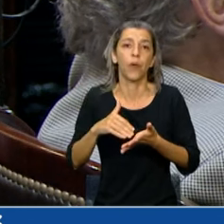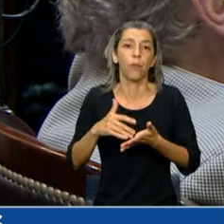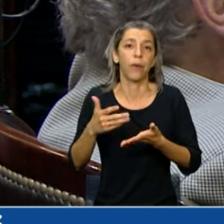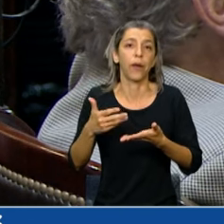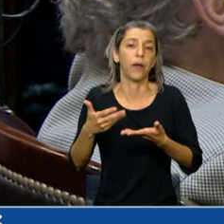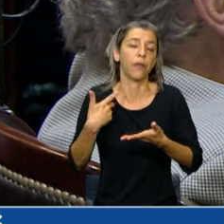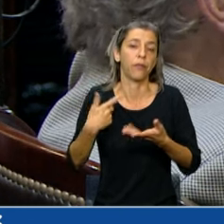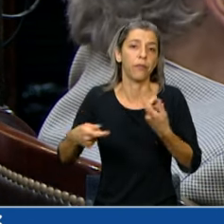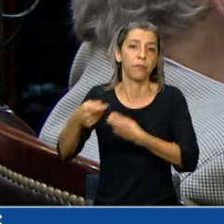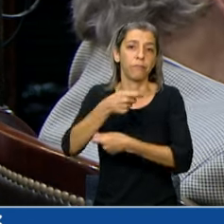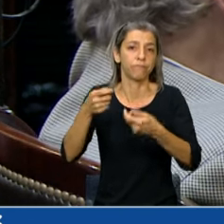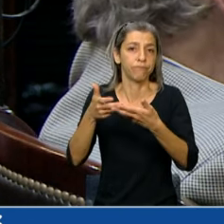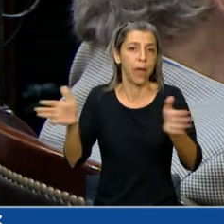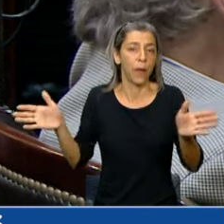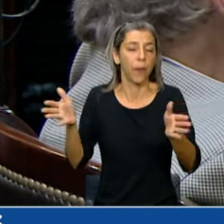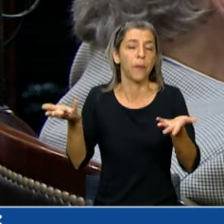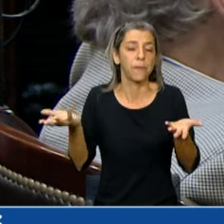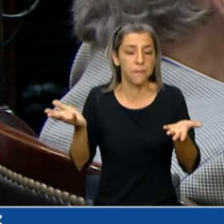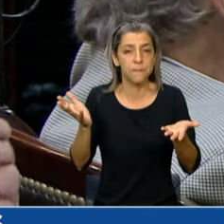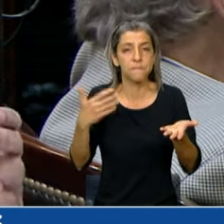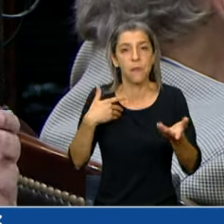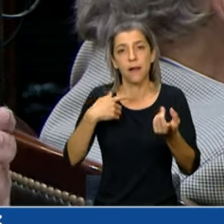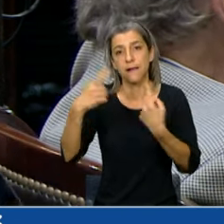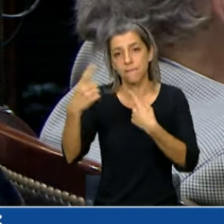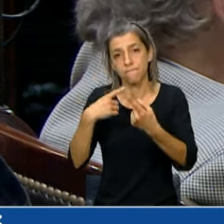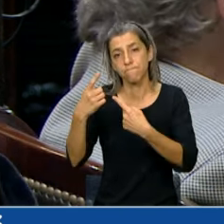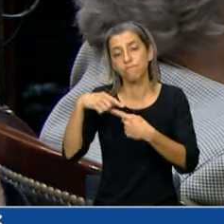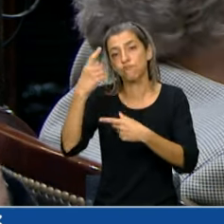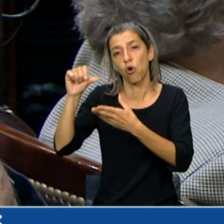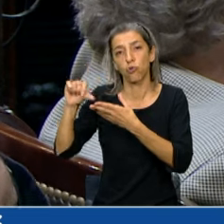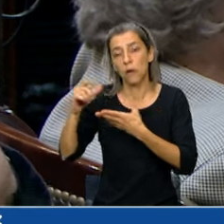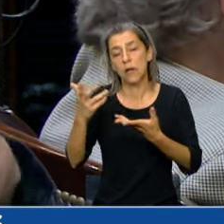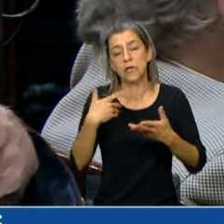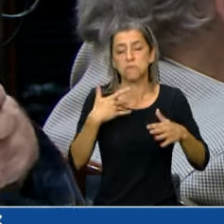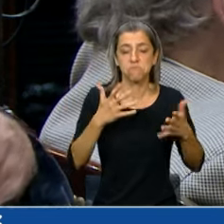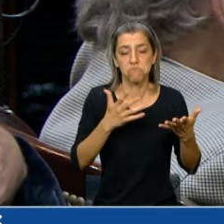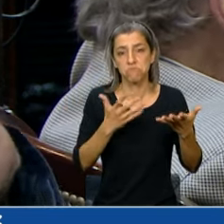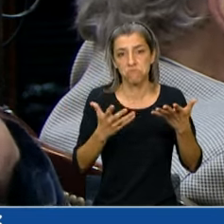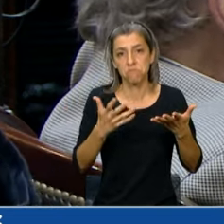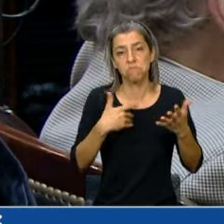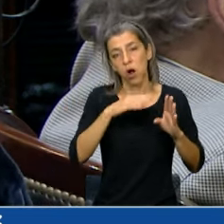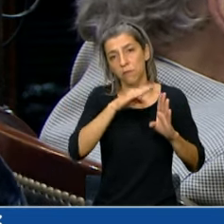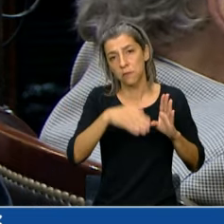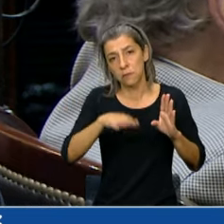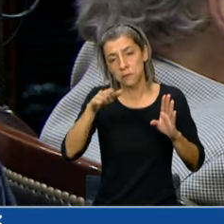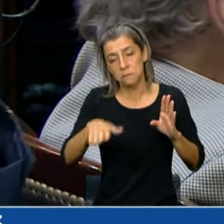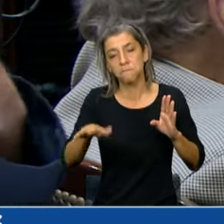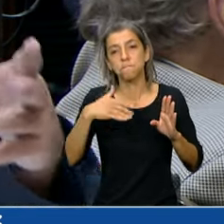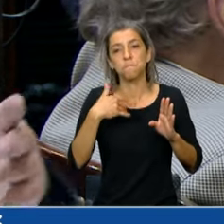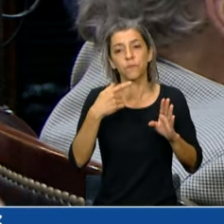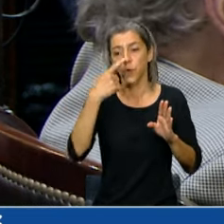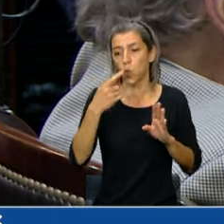económica por supuesto si miramos los últimos años nos encontramos con un